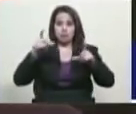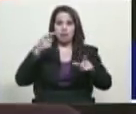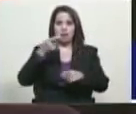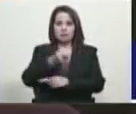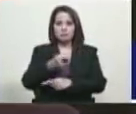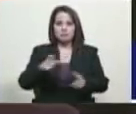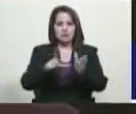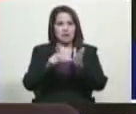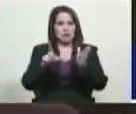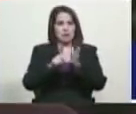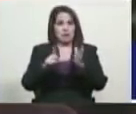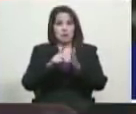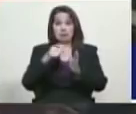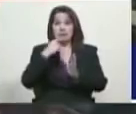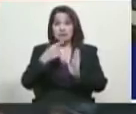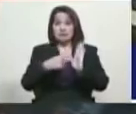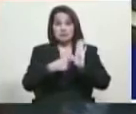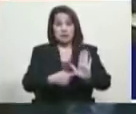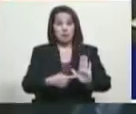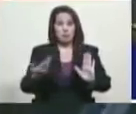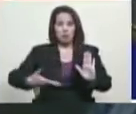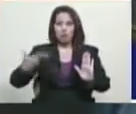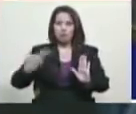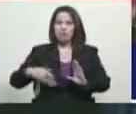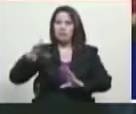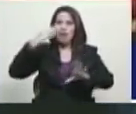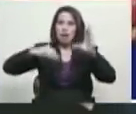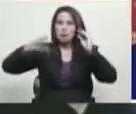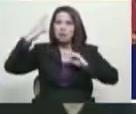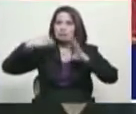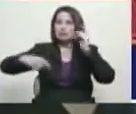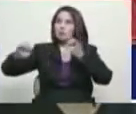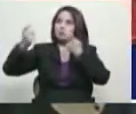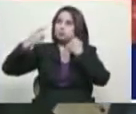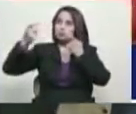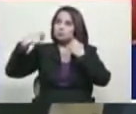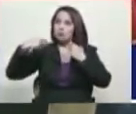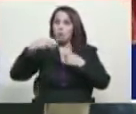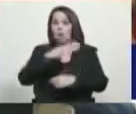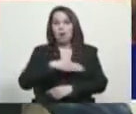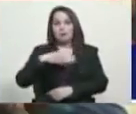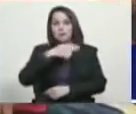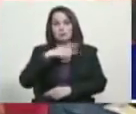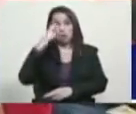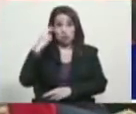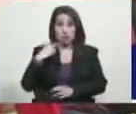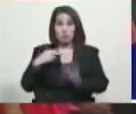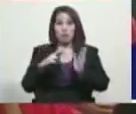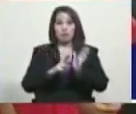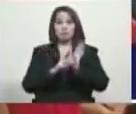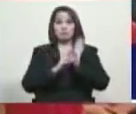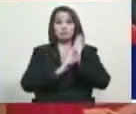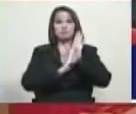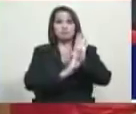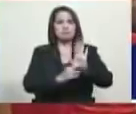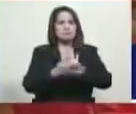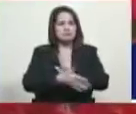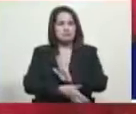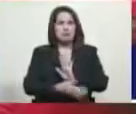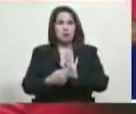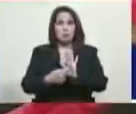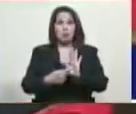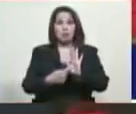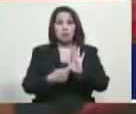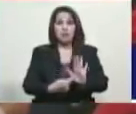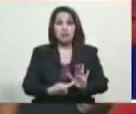Ella destacaba la importancia de la oportunidad de formarse como bachiller en la Misión Rivas, garantizando el aporte productivo a la nación.